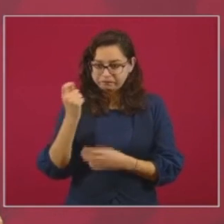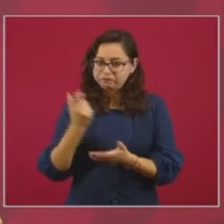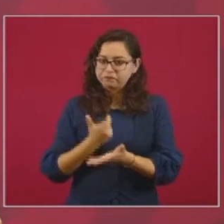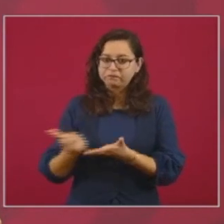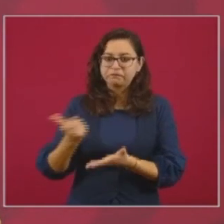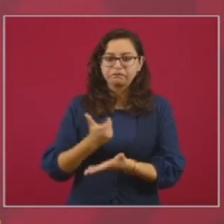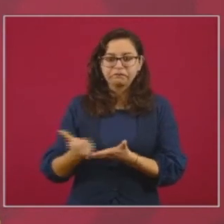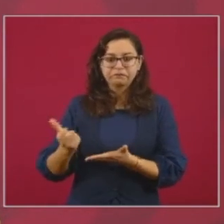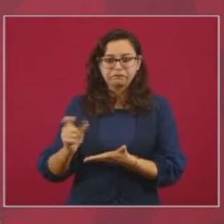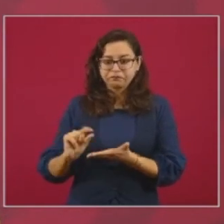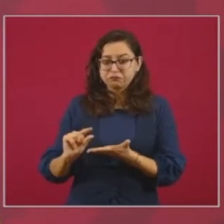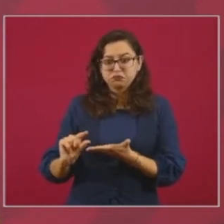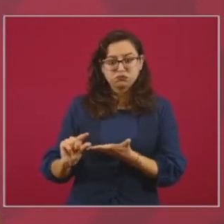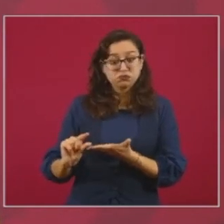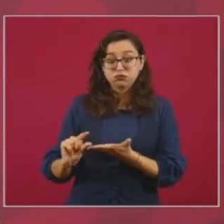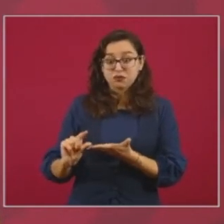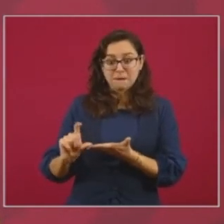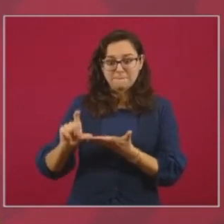más